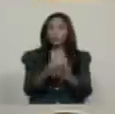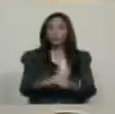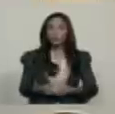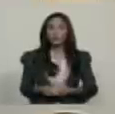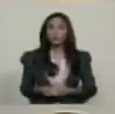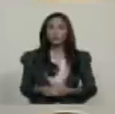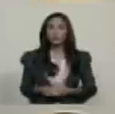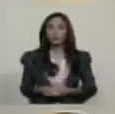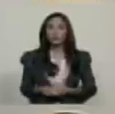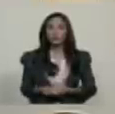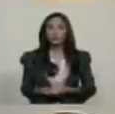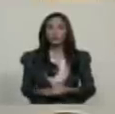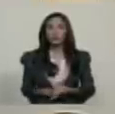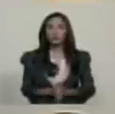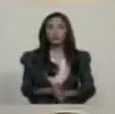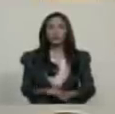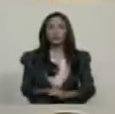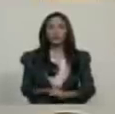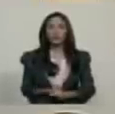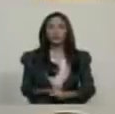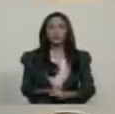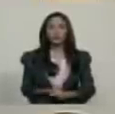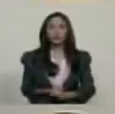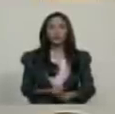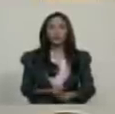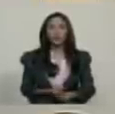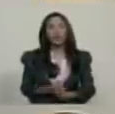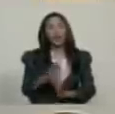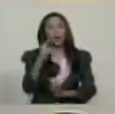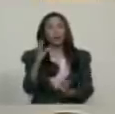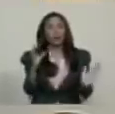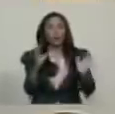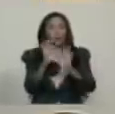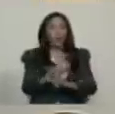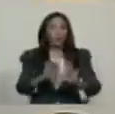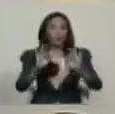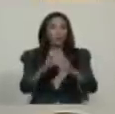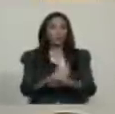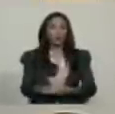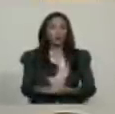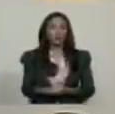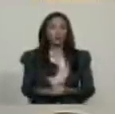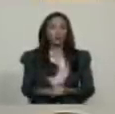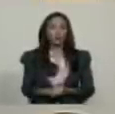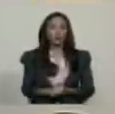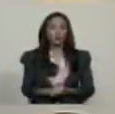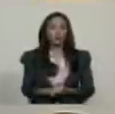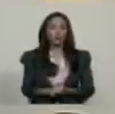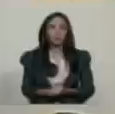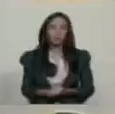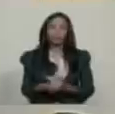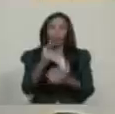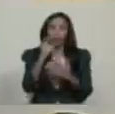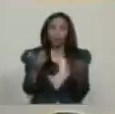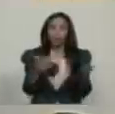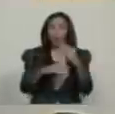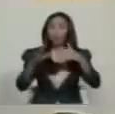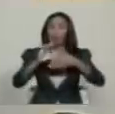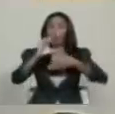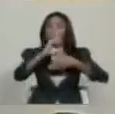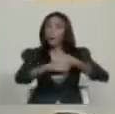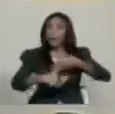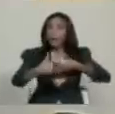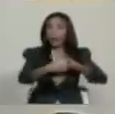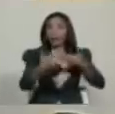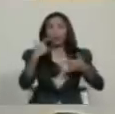y Venezuela sea libre, soberana, y no dependamos de nadie para nada, y seamos ejemplo en América Latina de que otro